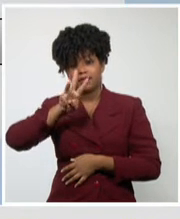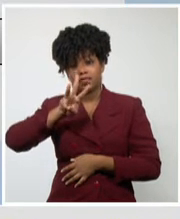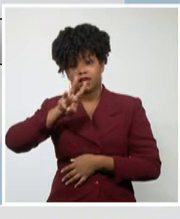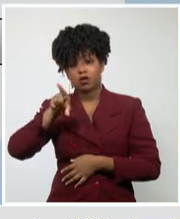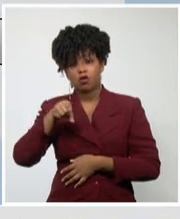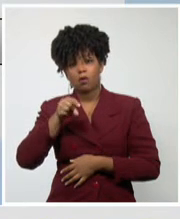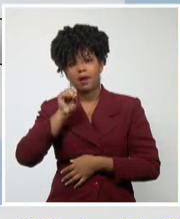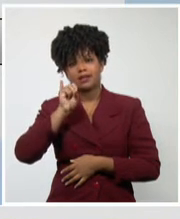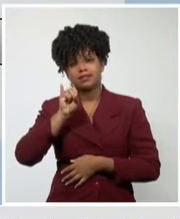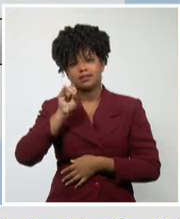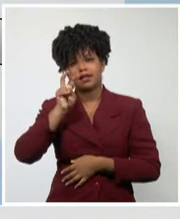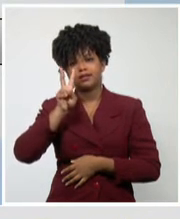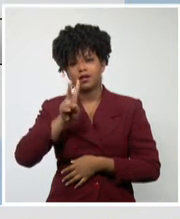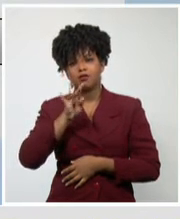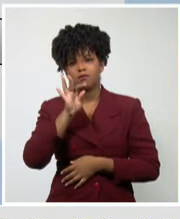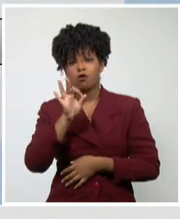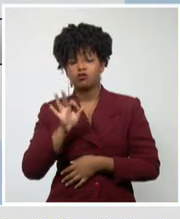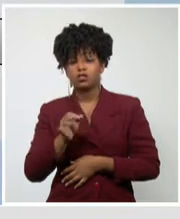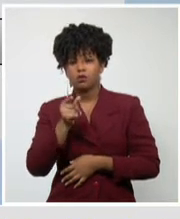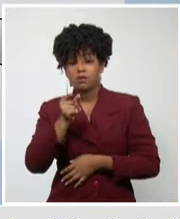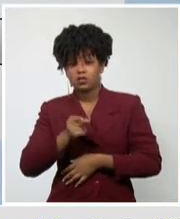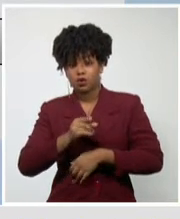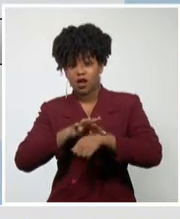43,62% de los casos de las Américas,